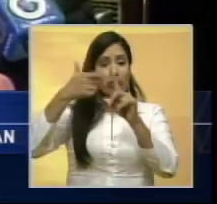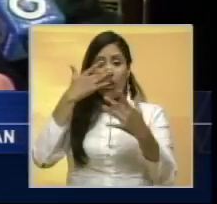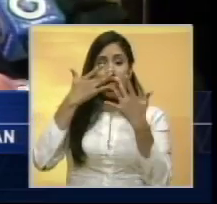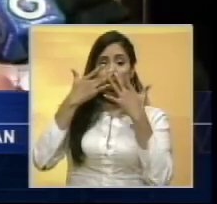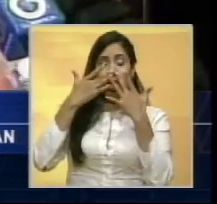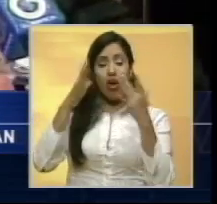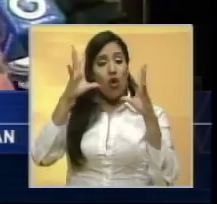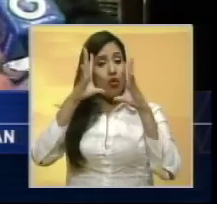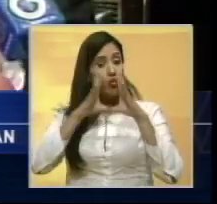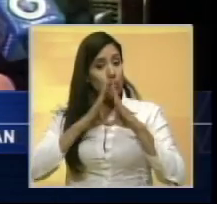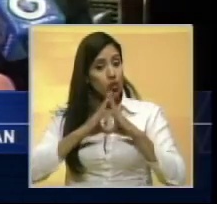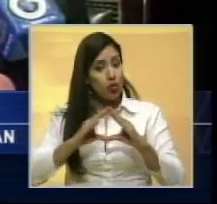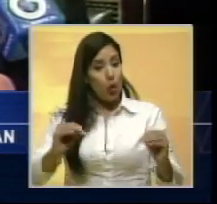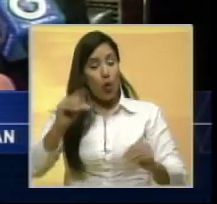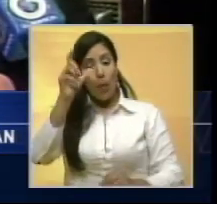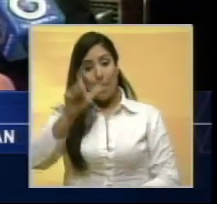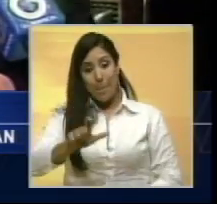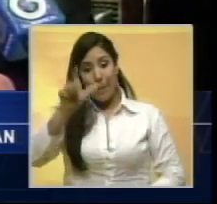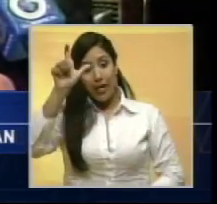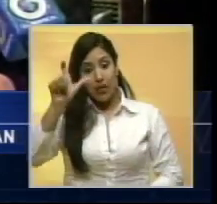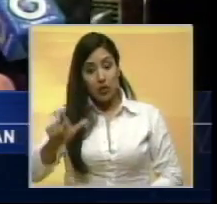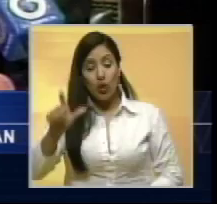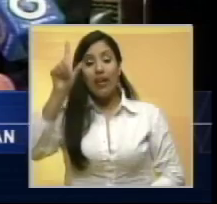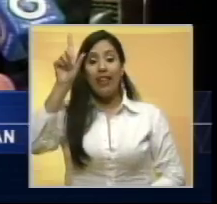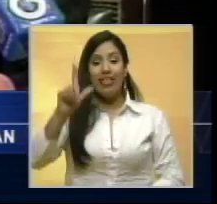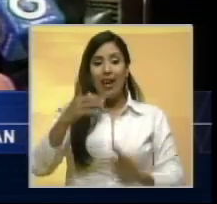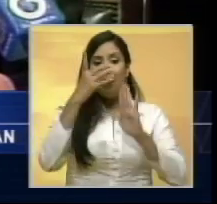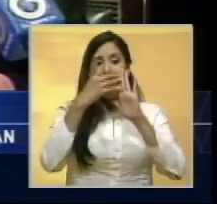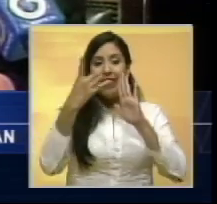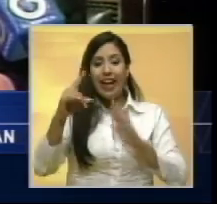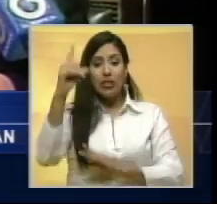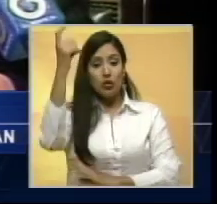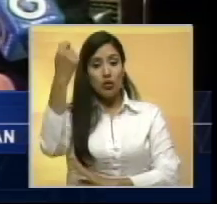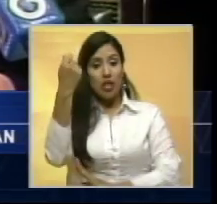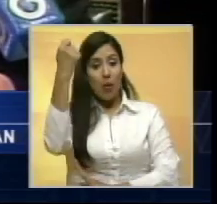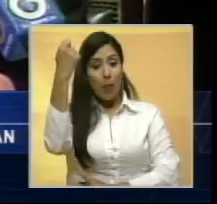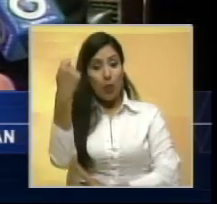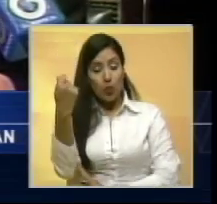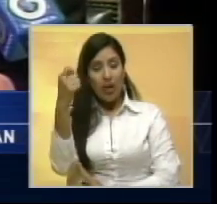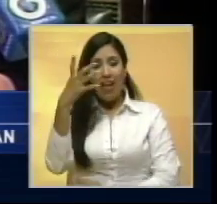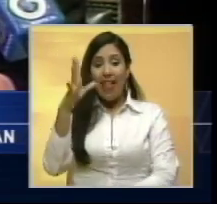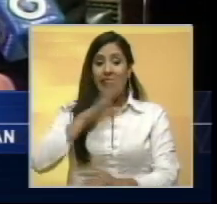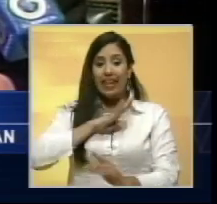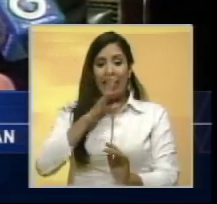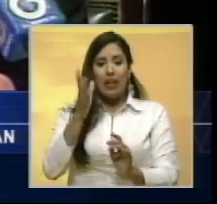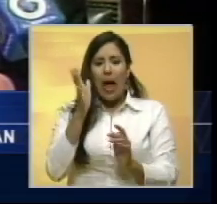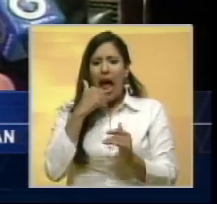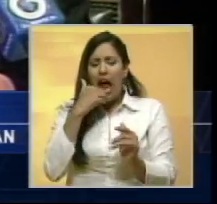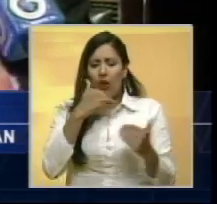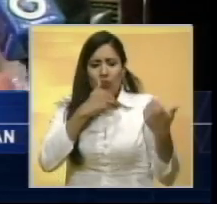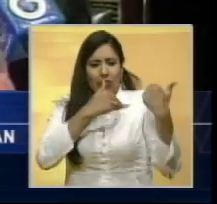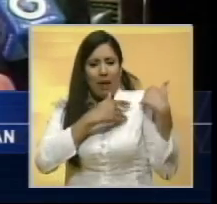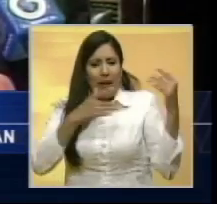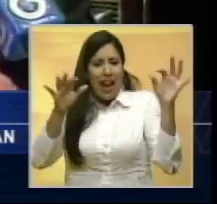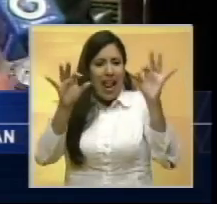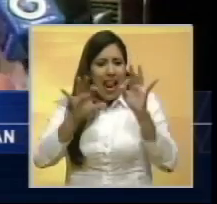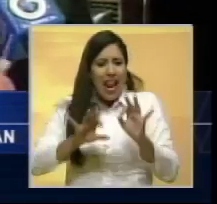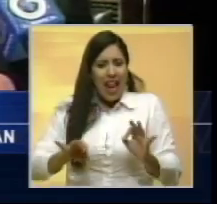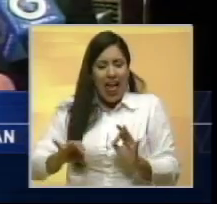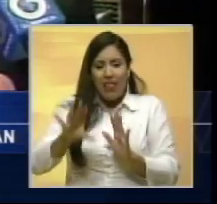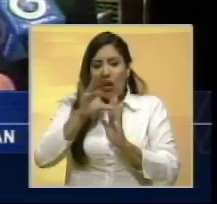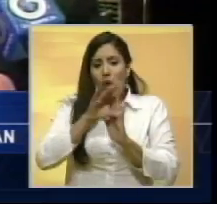Amazonas, todos sus habitantes y los derechos de los diputados, y dejando sin competencia